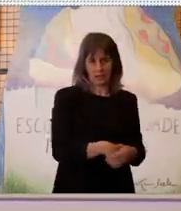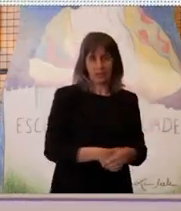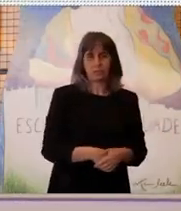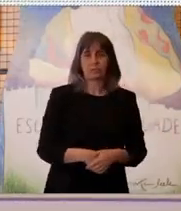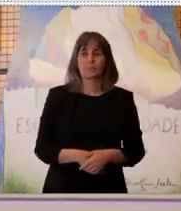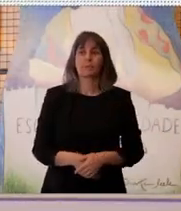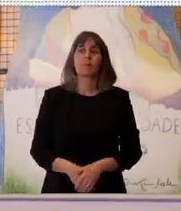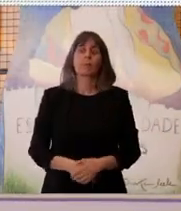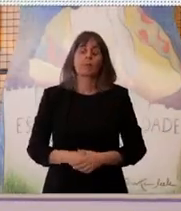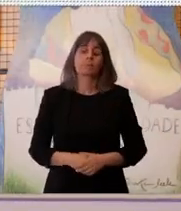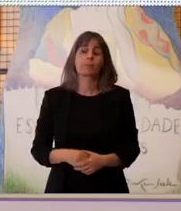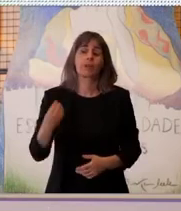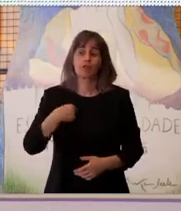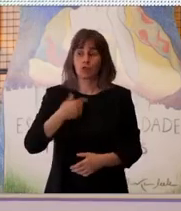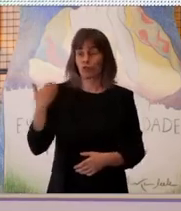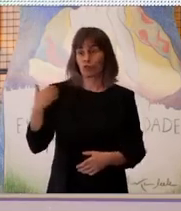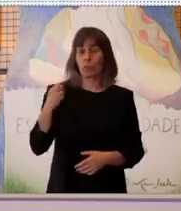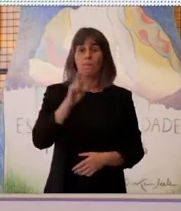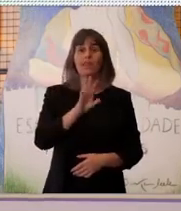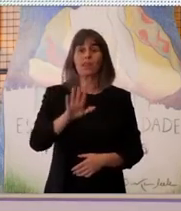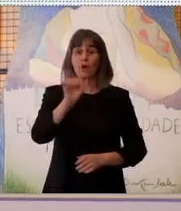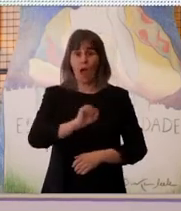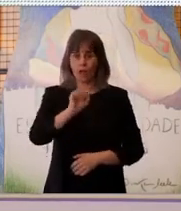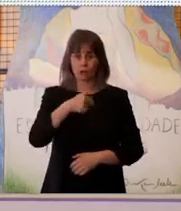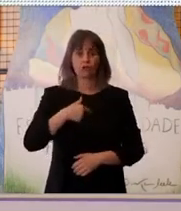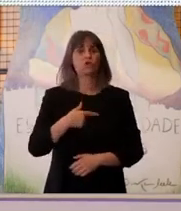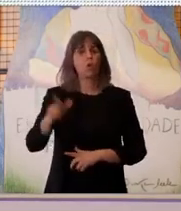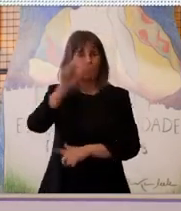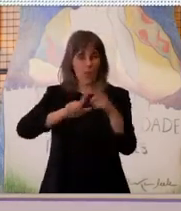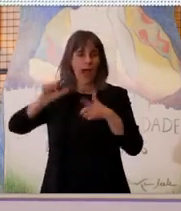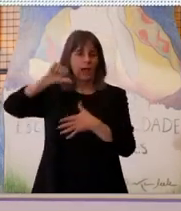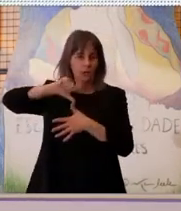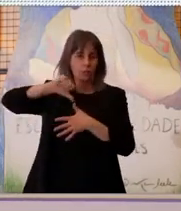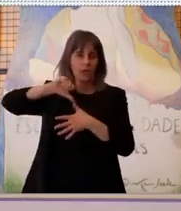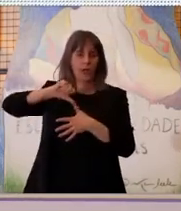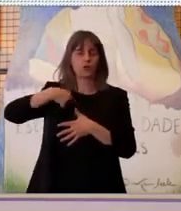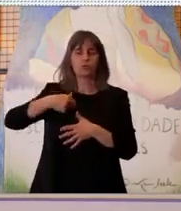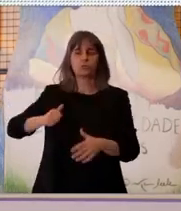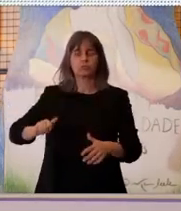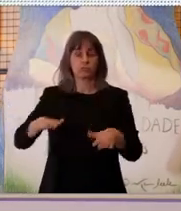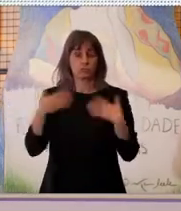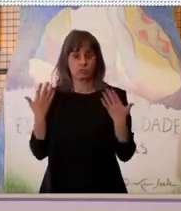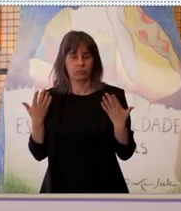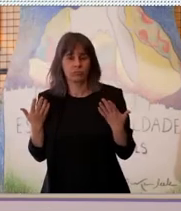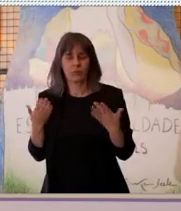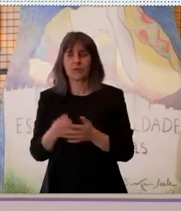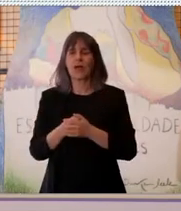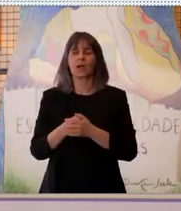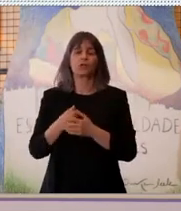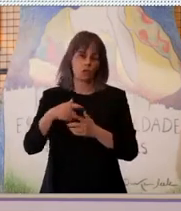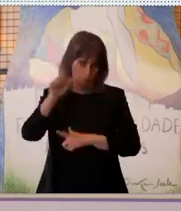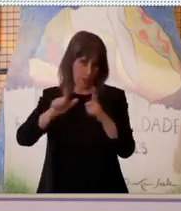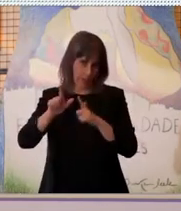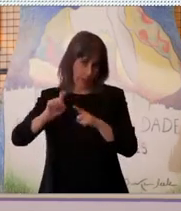hablando Yo hace 25 años cuando viaje a latinoamérica a mí me sorprendió mucho Viajé en viaje político